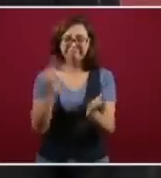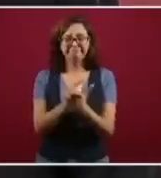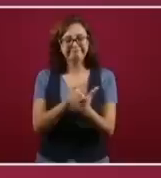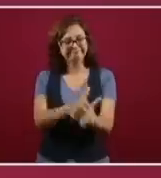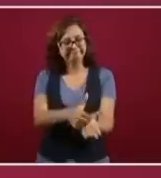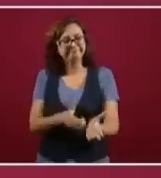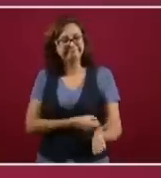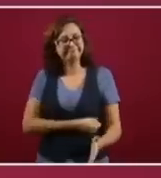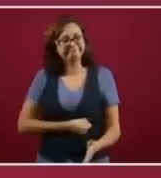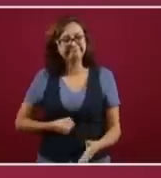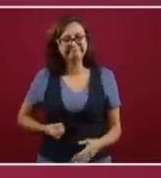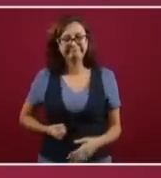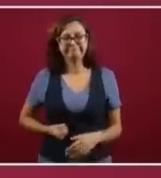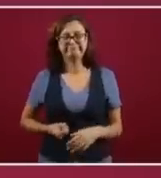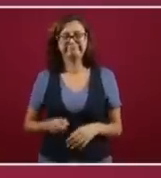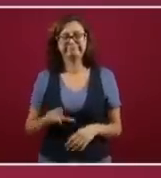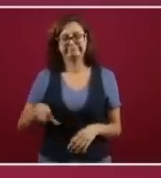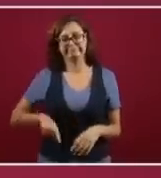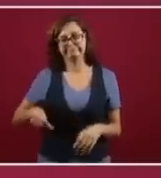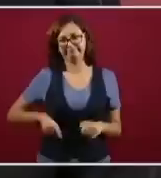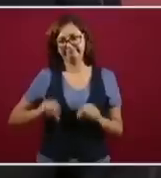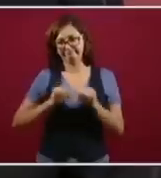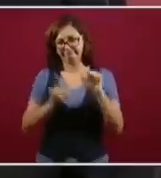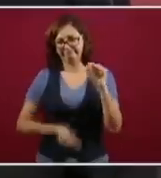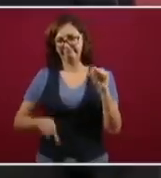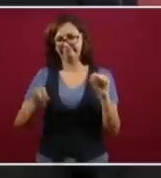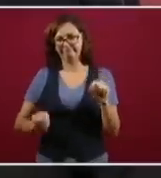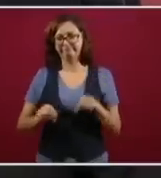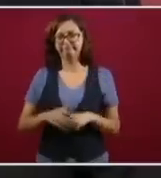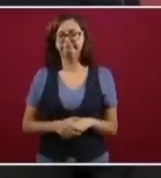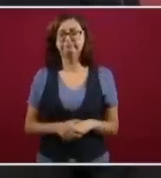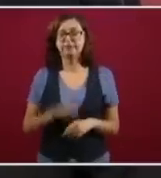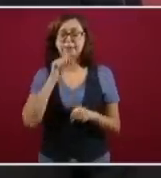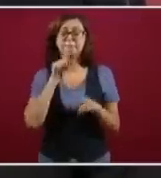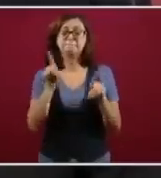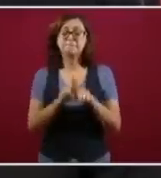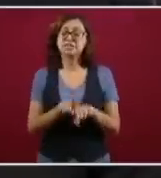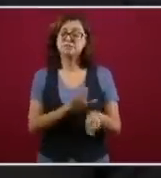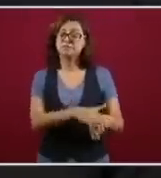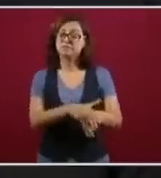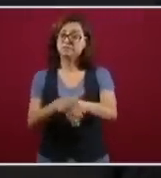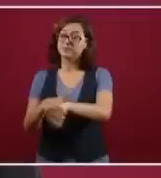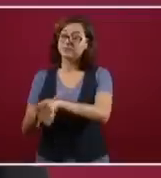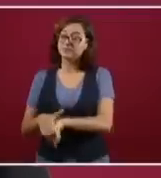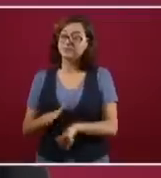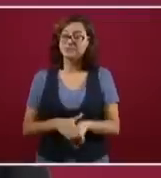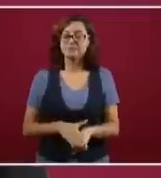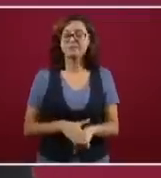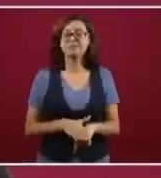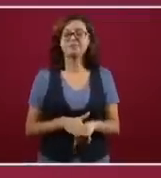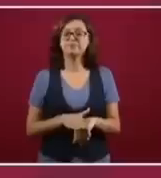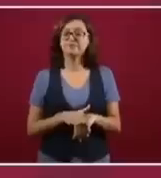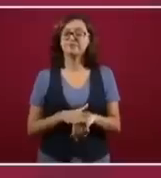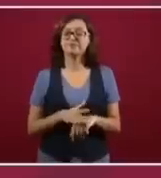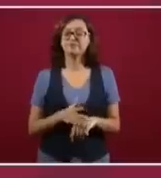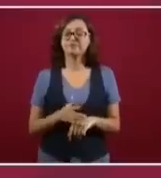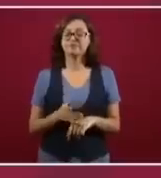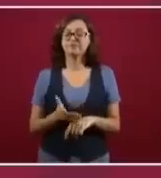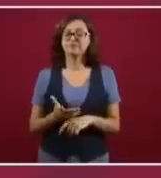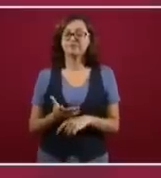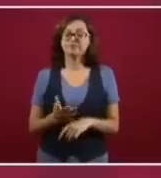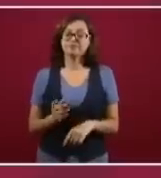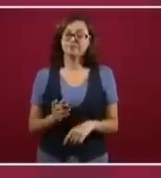austeridad republicana. Y un llamado de atención también a los que